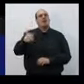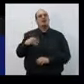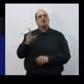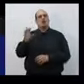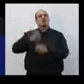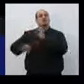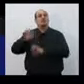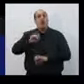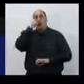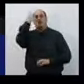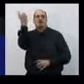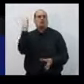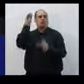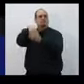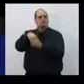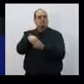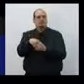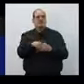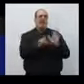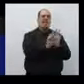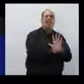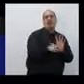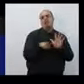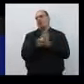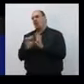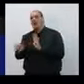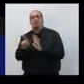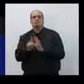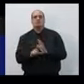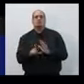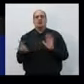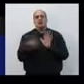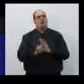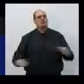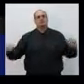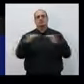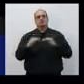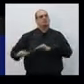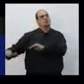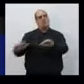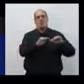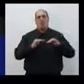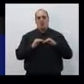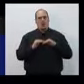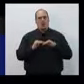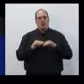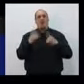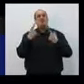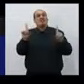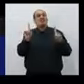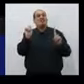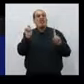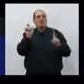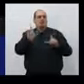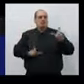y no haya leyes y reglas para unos y para otros la ley es igual para todos los distintos somos las personas